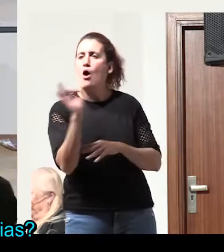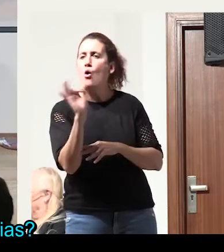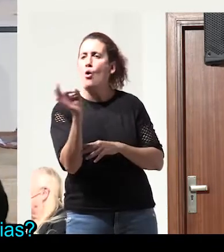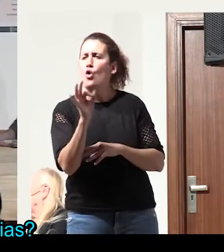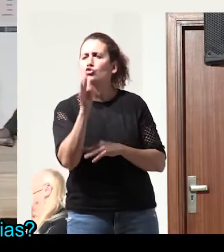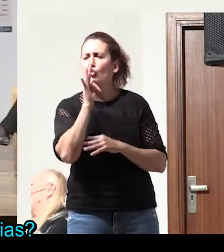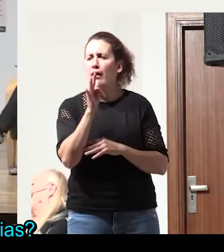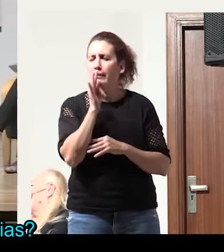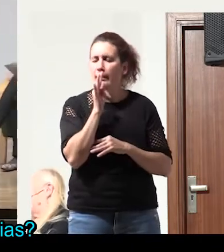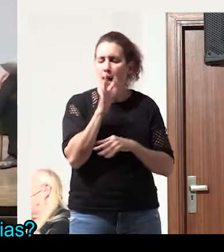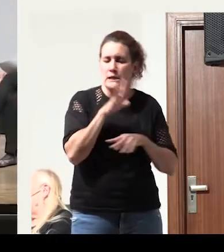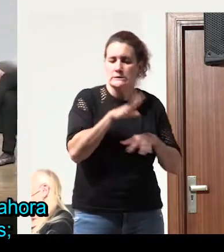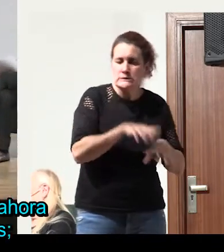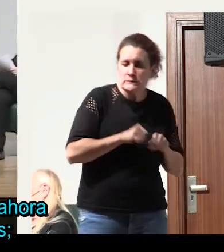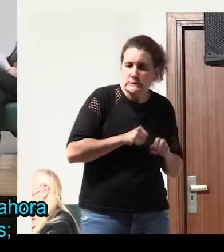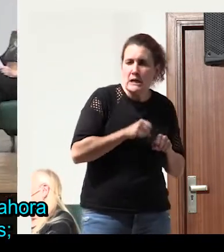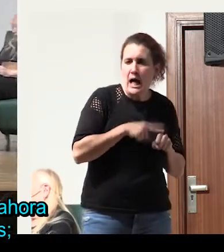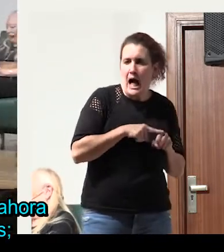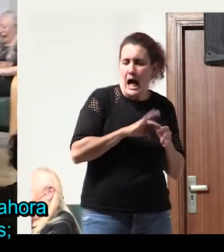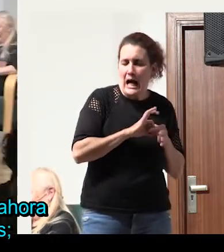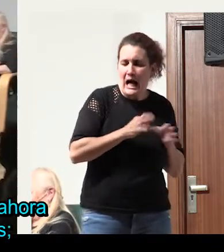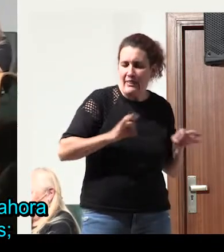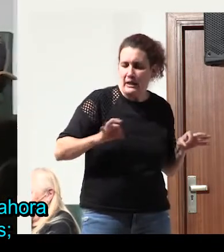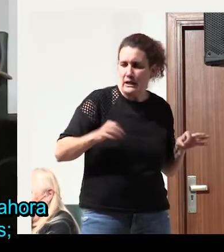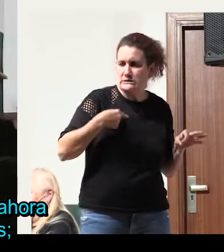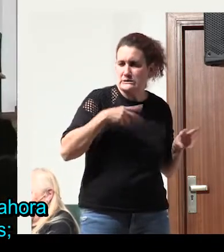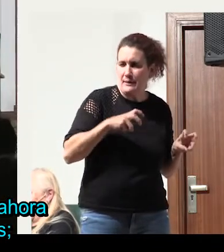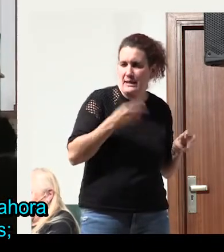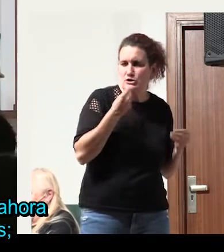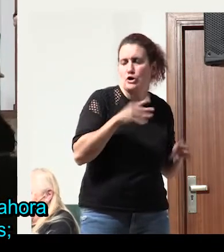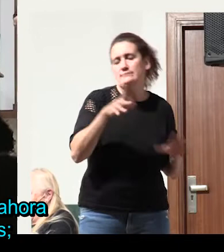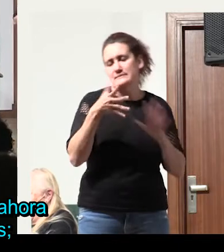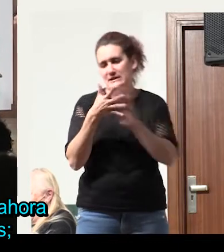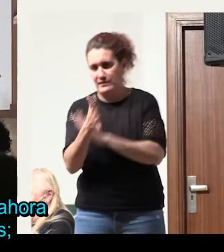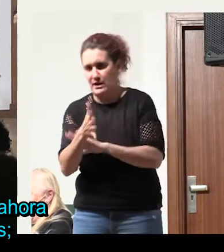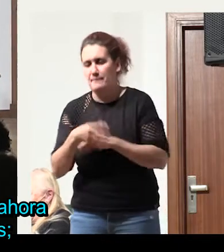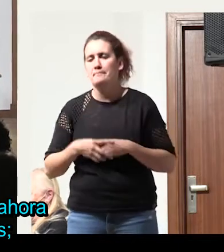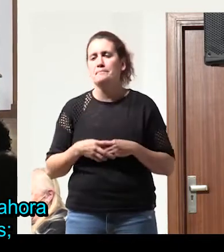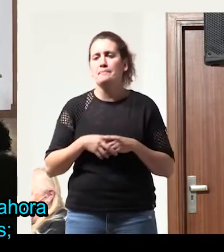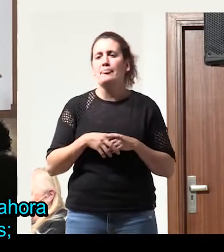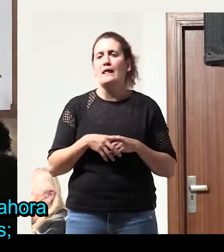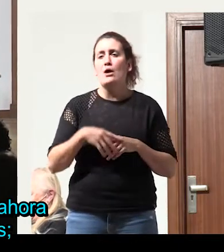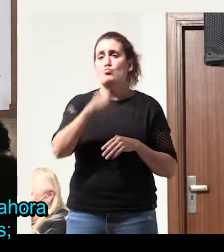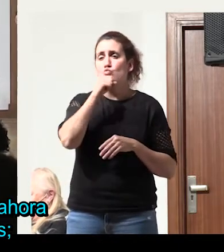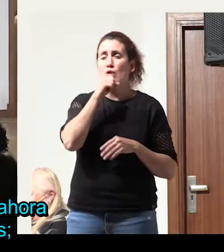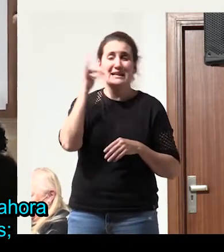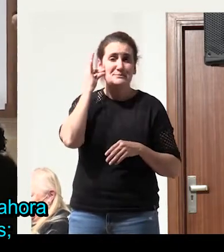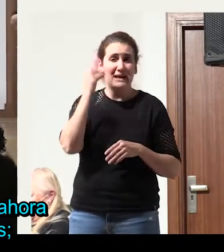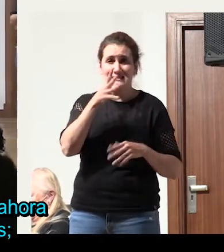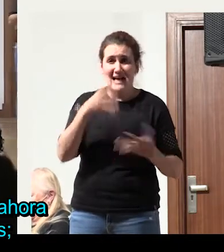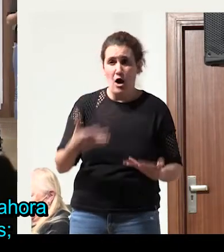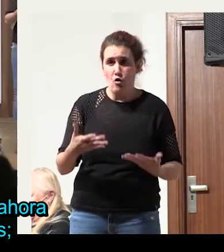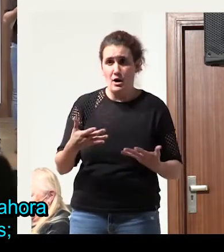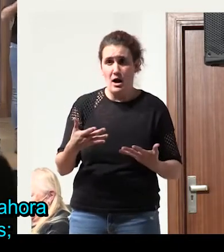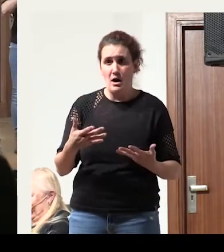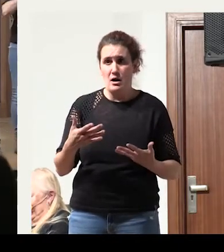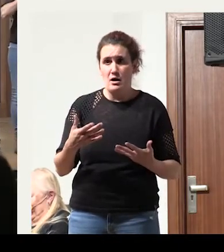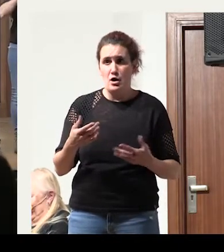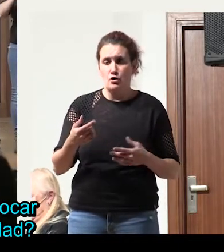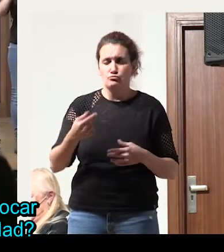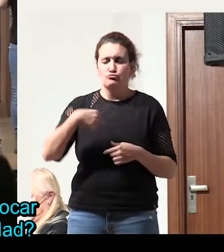cadenas que condenan historias. Es decir, las mujeres viejas de ahora somos las nuevas